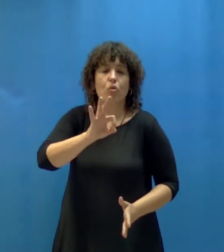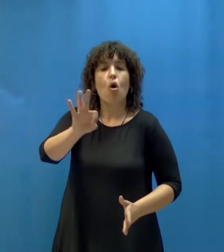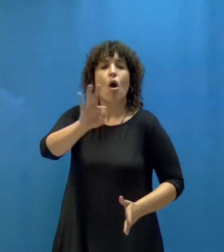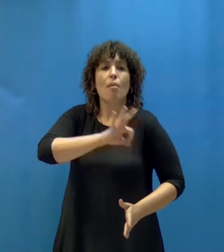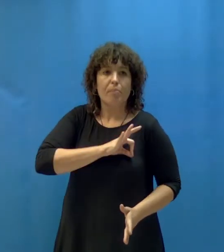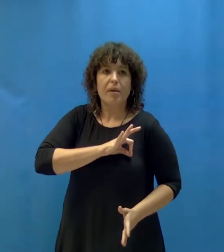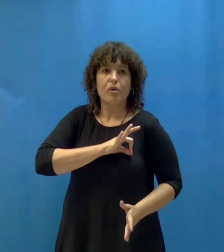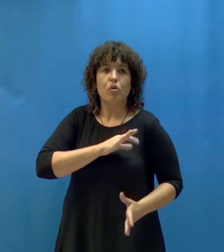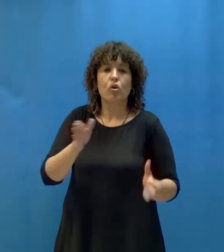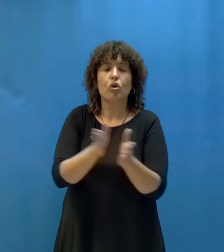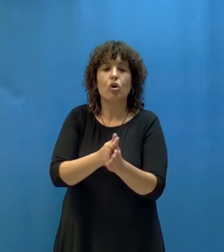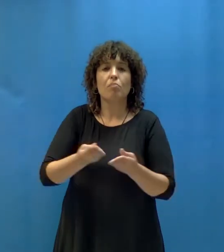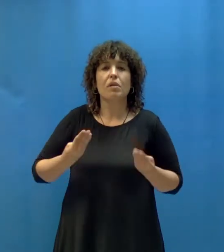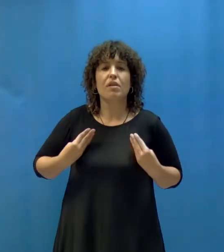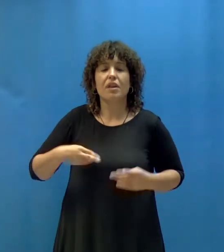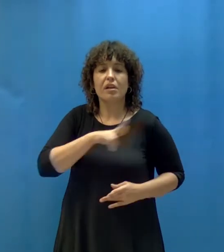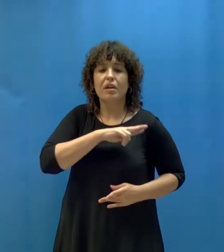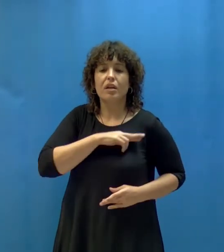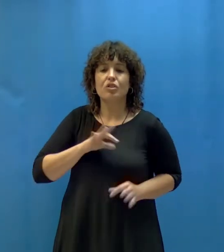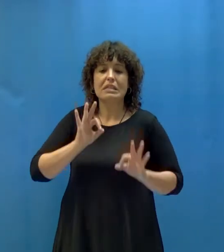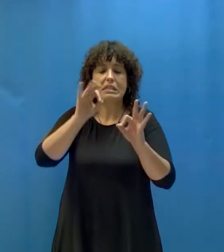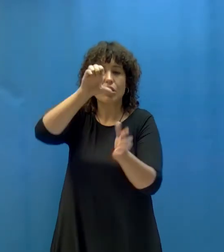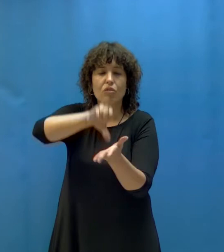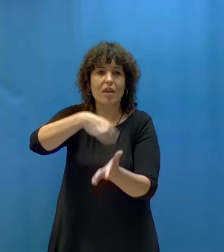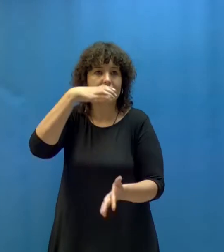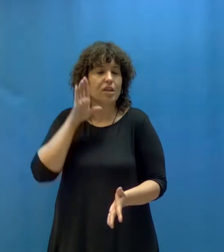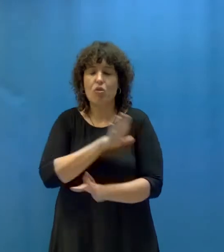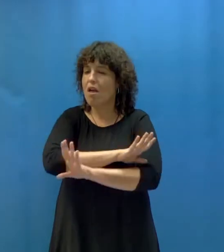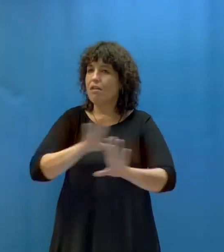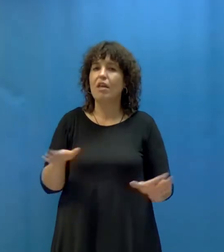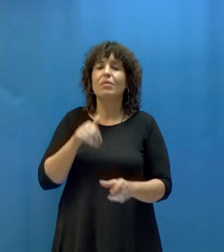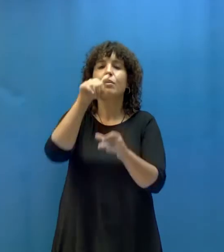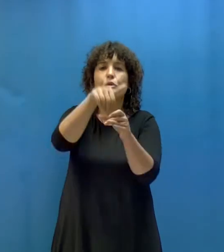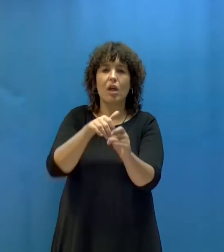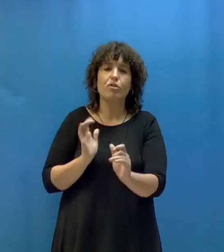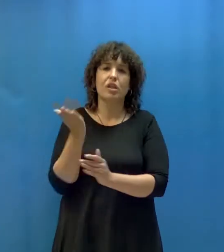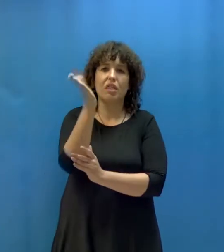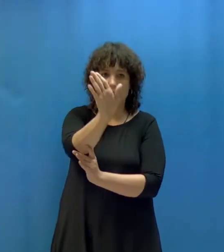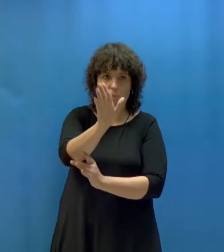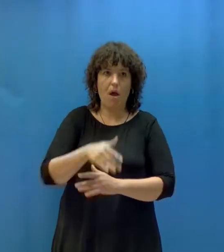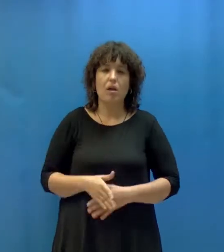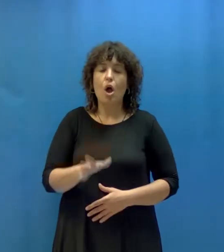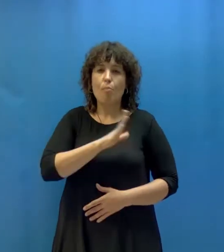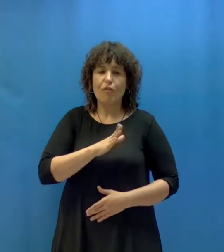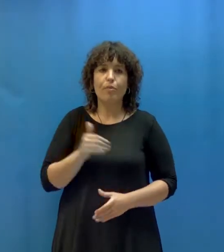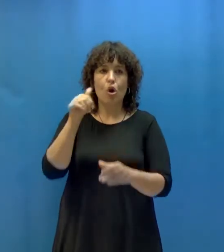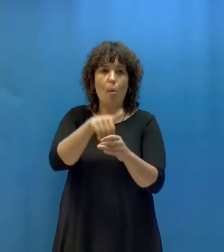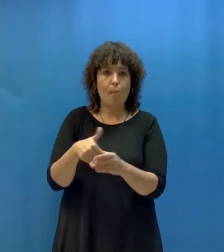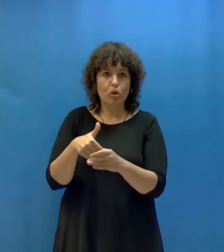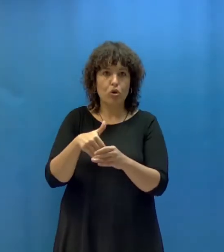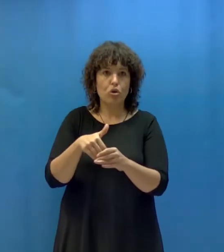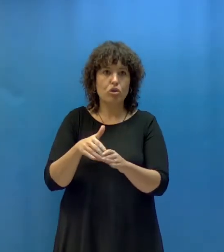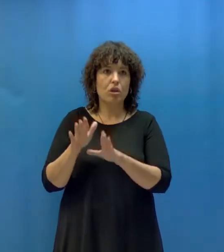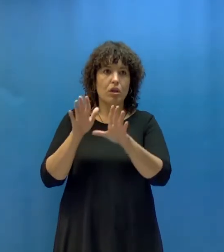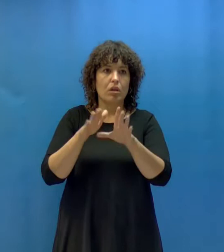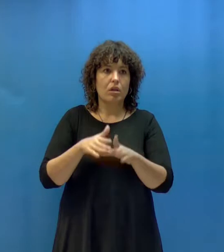ciudad de Castellón. Nada más y votamos la iniciativa. Por favor, votos, por favor,